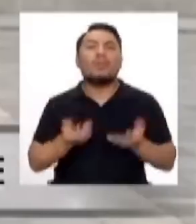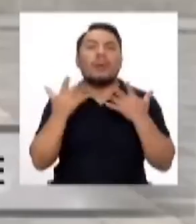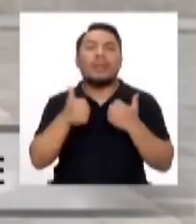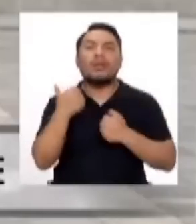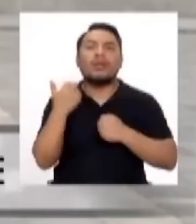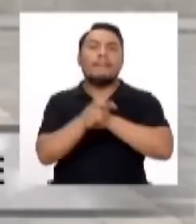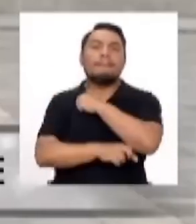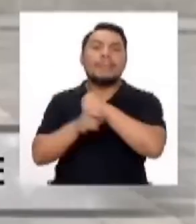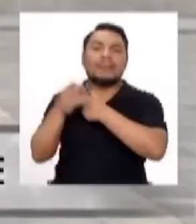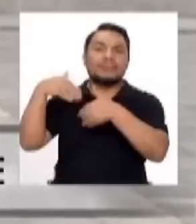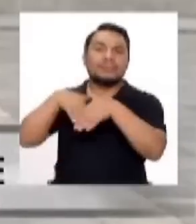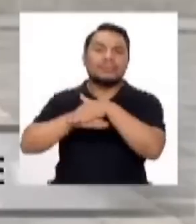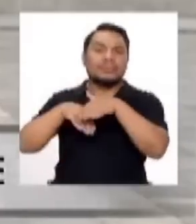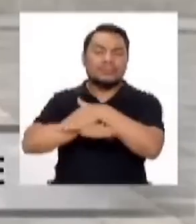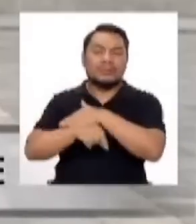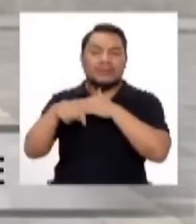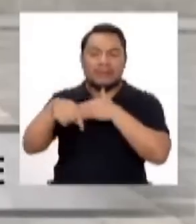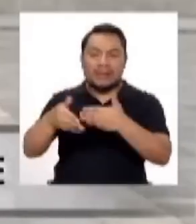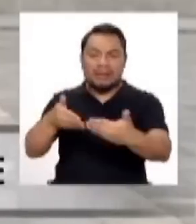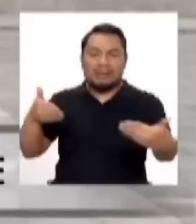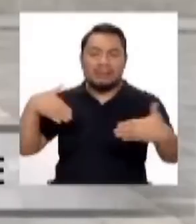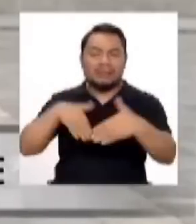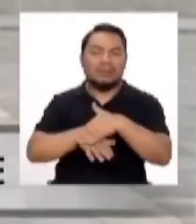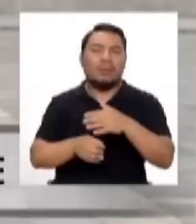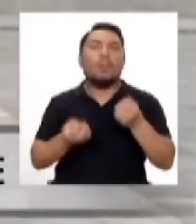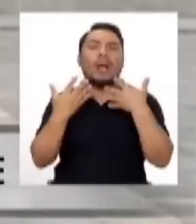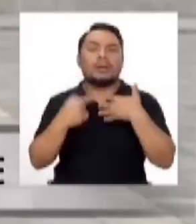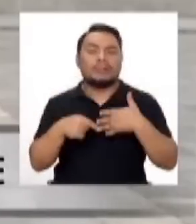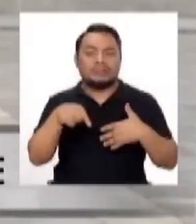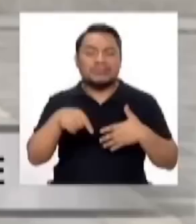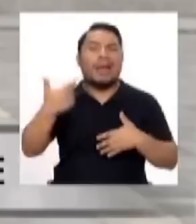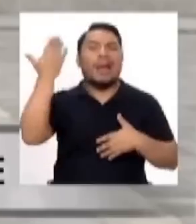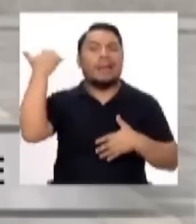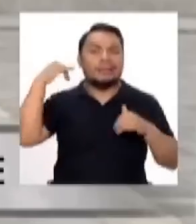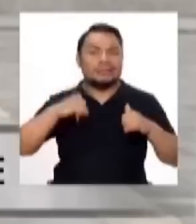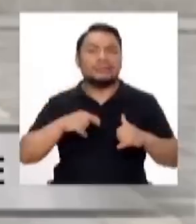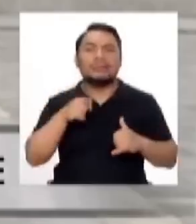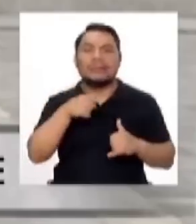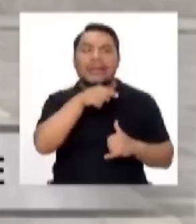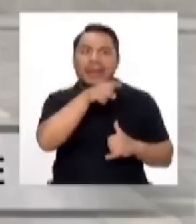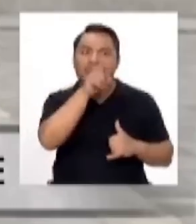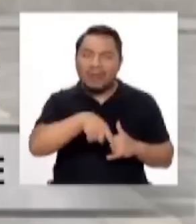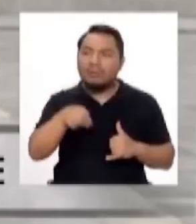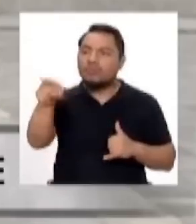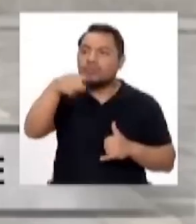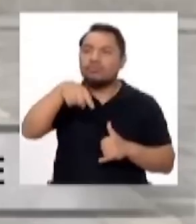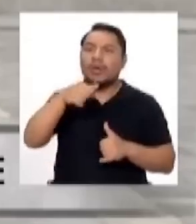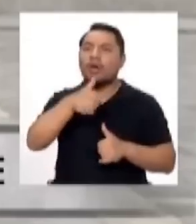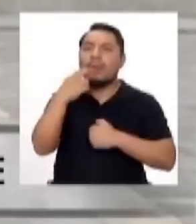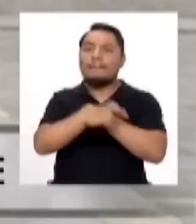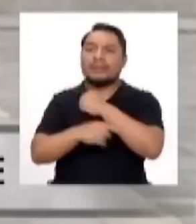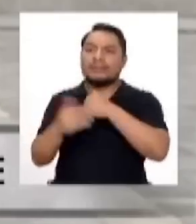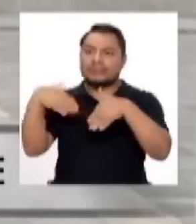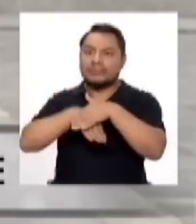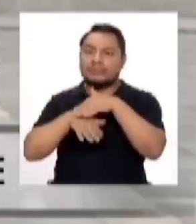extranjeros ingresan por las fronteras y cuántos ya ingresaron y a qué actividades se dedican. Este